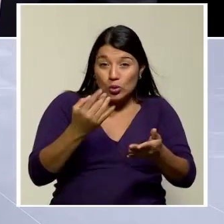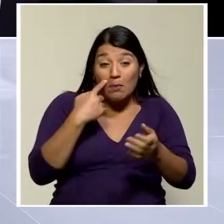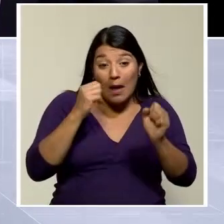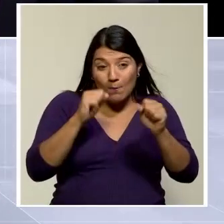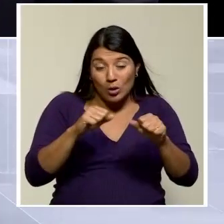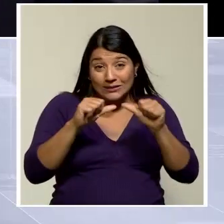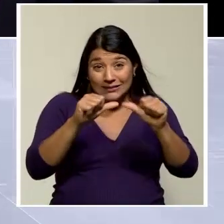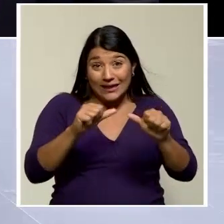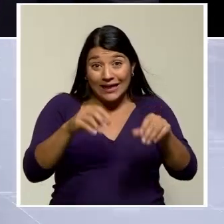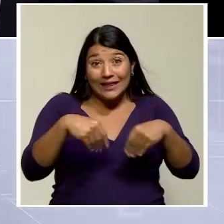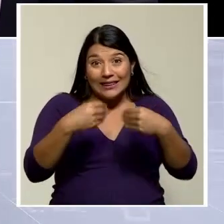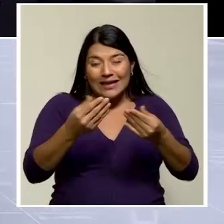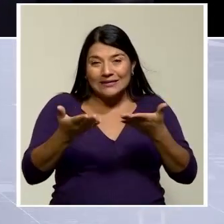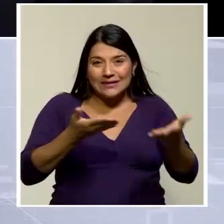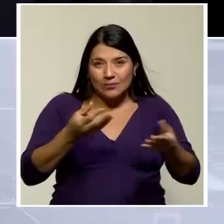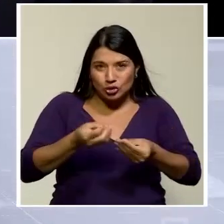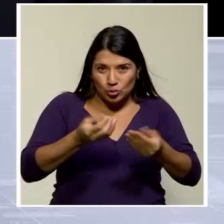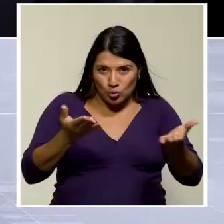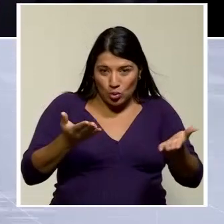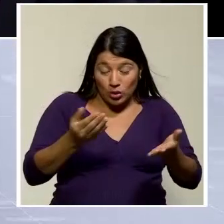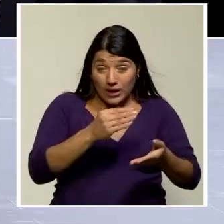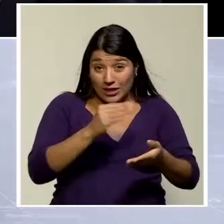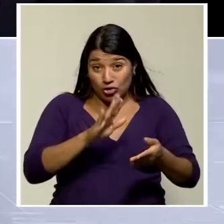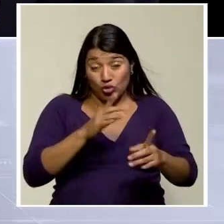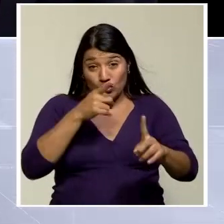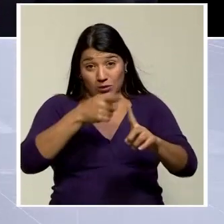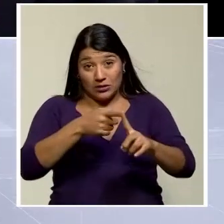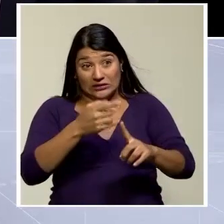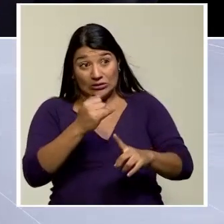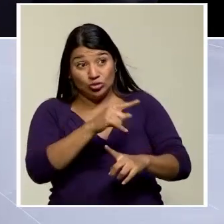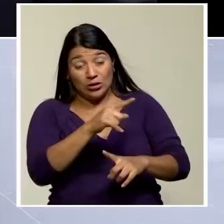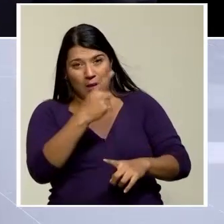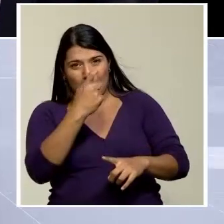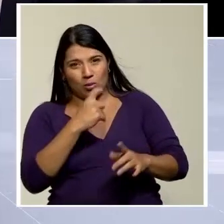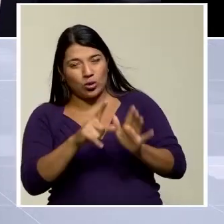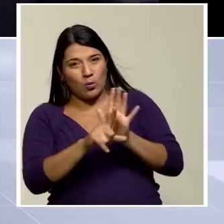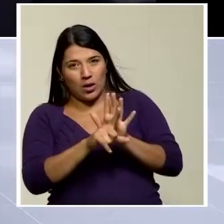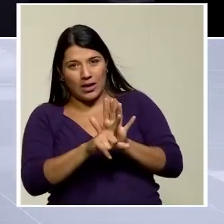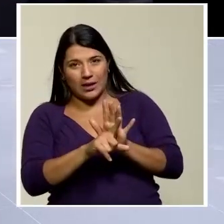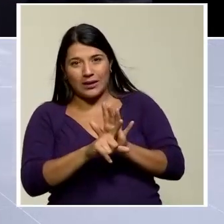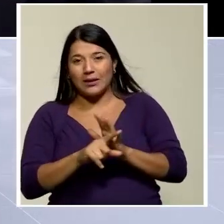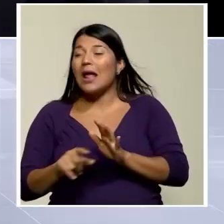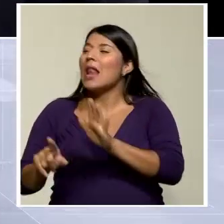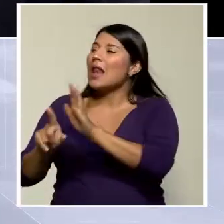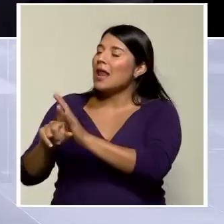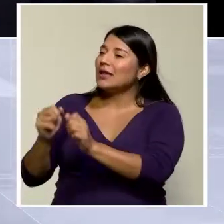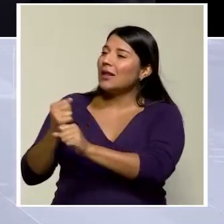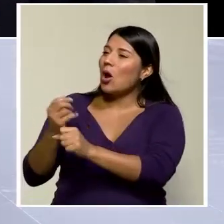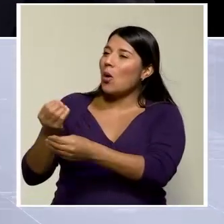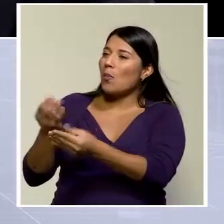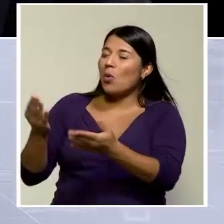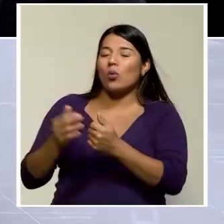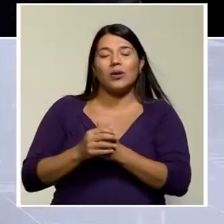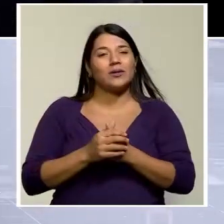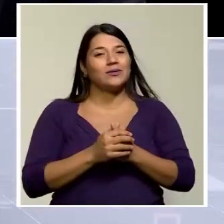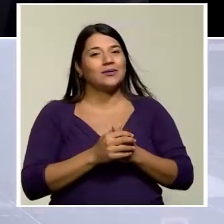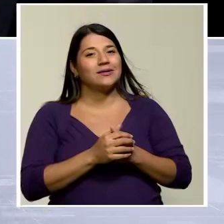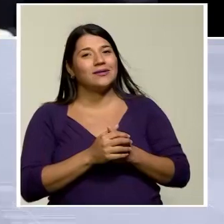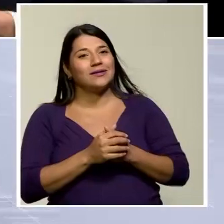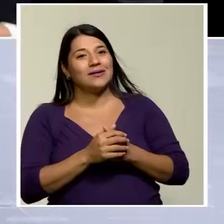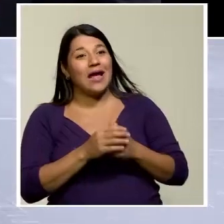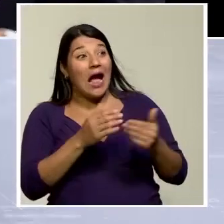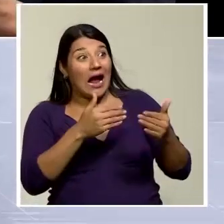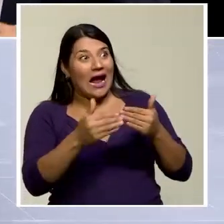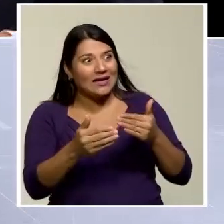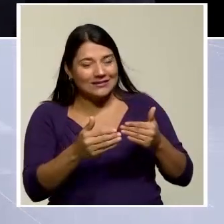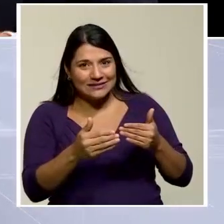de los servicios públicos y los fines. Si usted me pregunta por la ley que está en la Asamblea, es otra historia. Ahí está, ley de empleo público. Era la que seguía. Casi me salgo algo por la